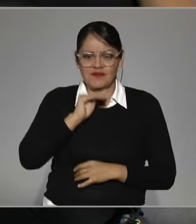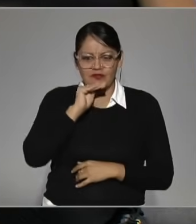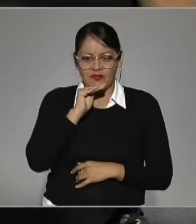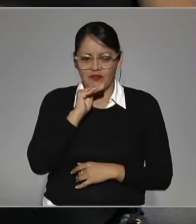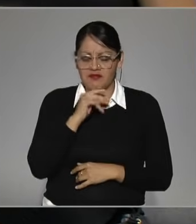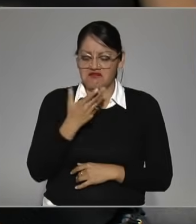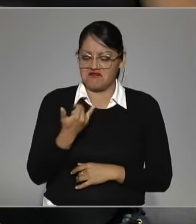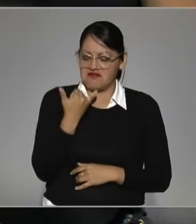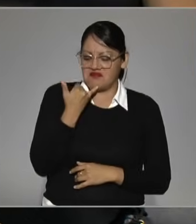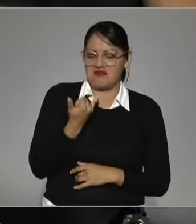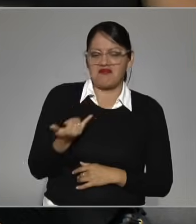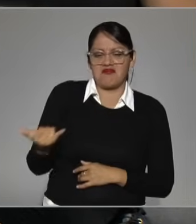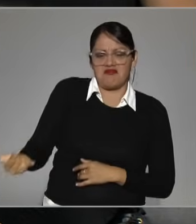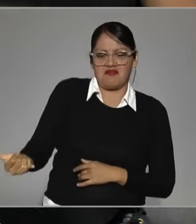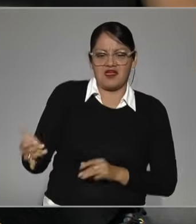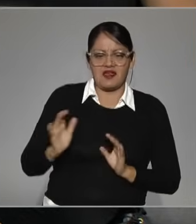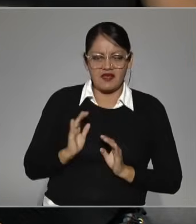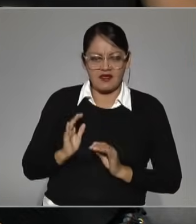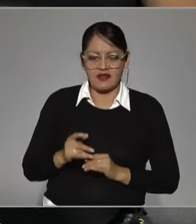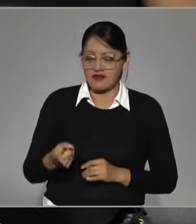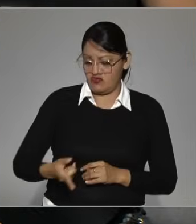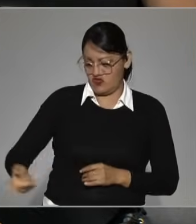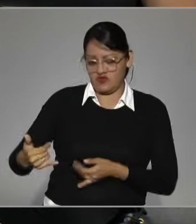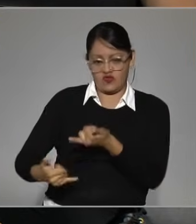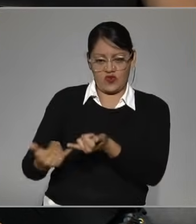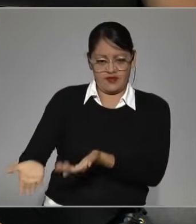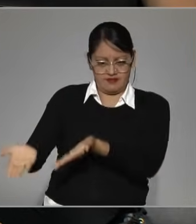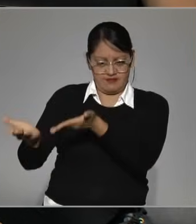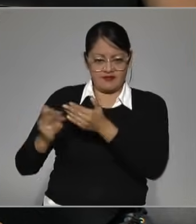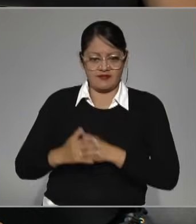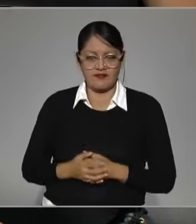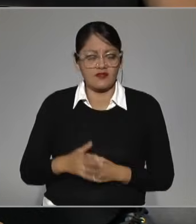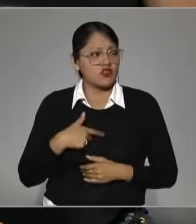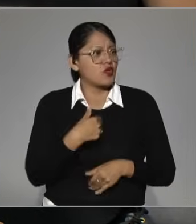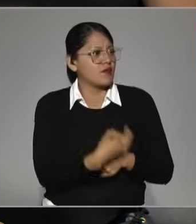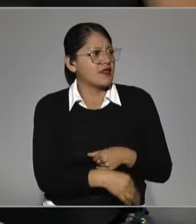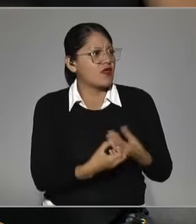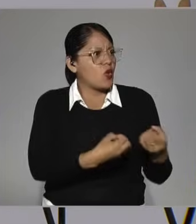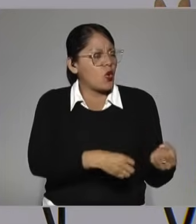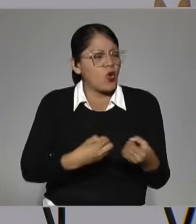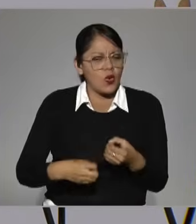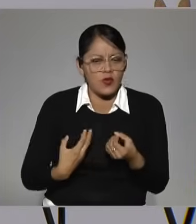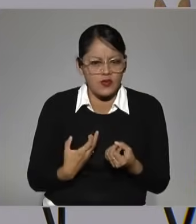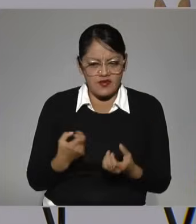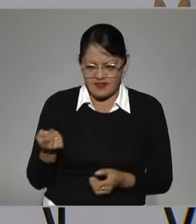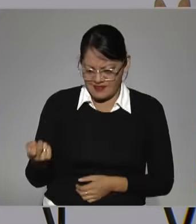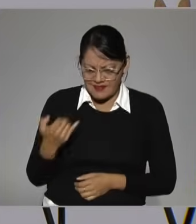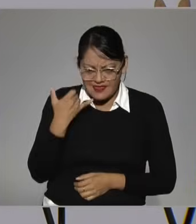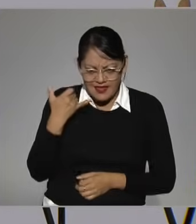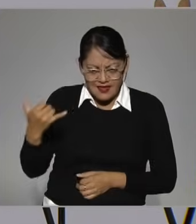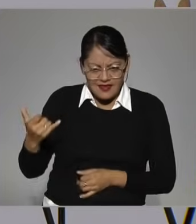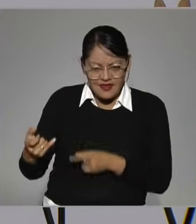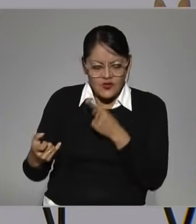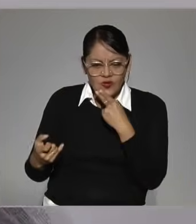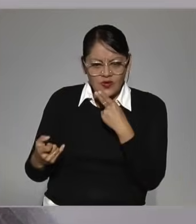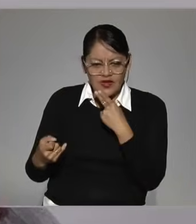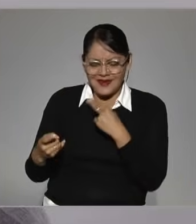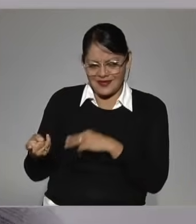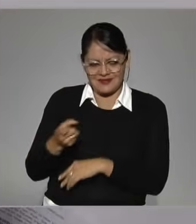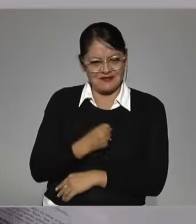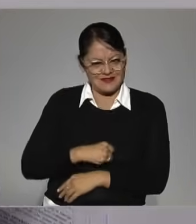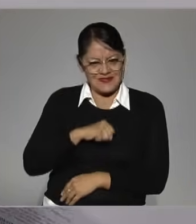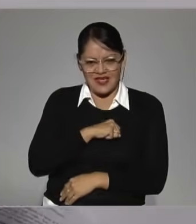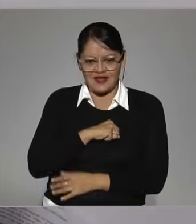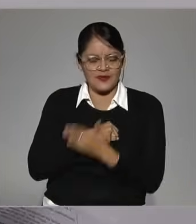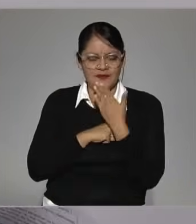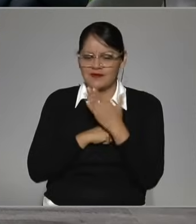dejamos el celular, ay, entretente con eso y en lo que yo hago mis cosas, y eso tampoco es tan sano como para ellos.